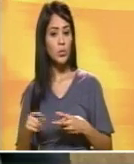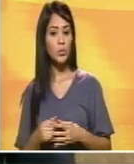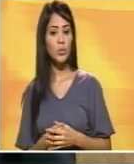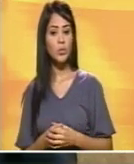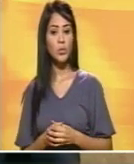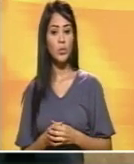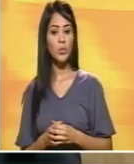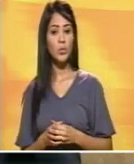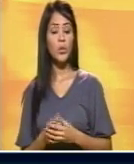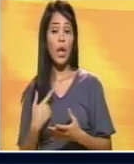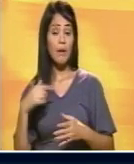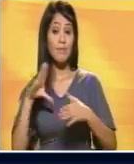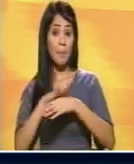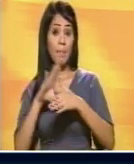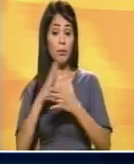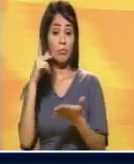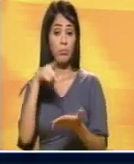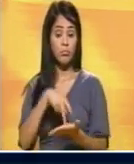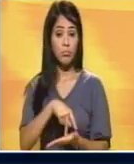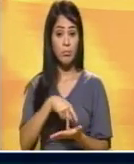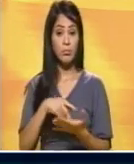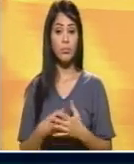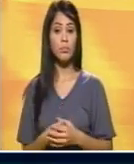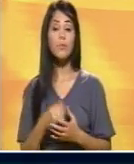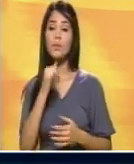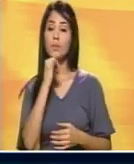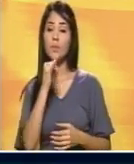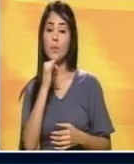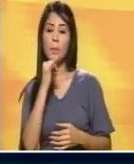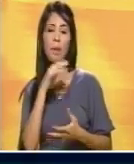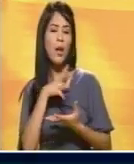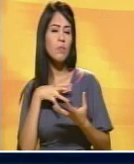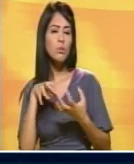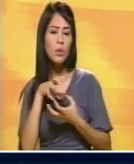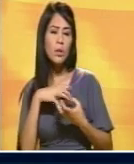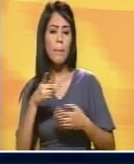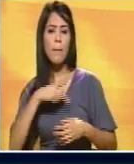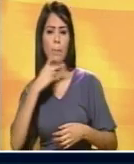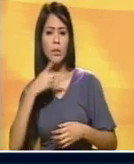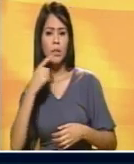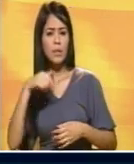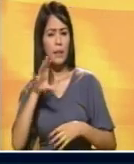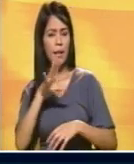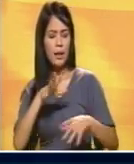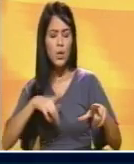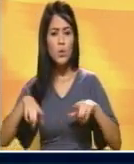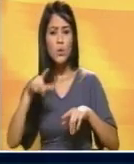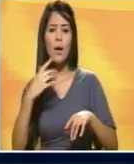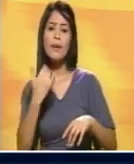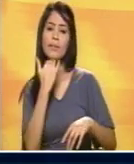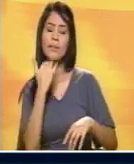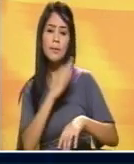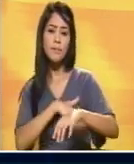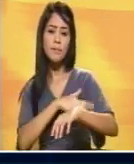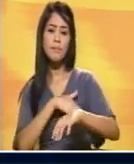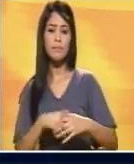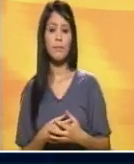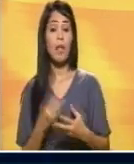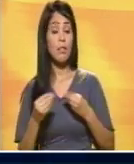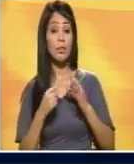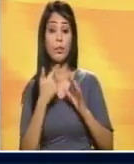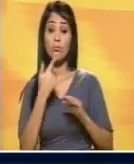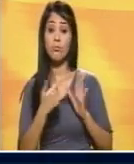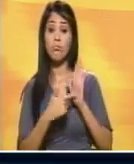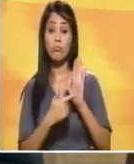previsto comparecer este martes ante el Parlamento Regional para informar sobre la situación política en Cataluña y con la posibilidad de realizar una